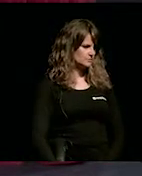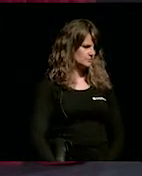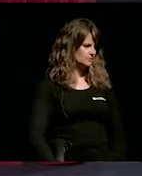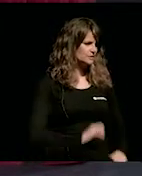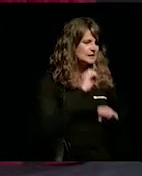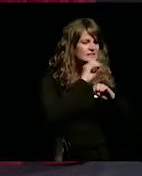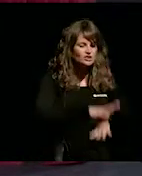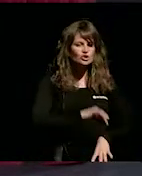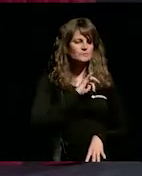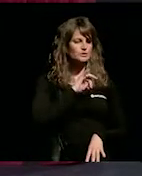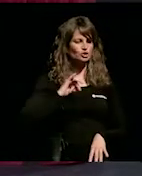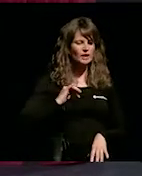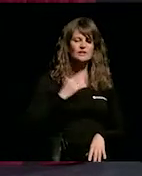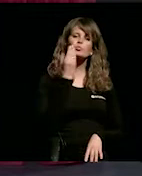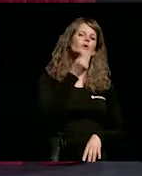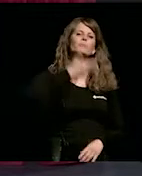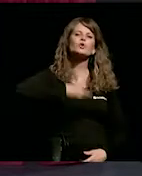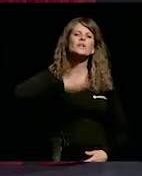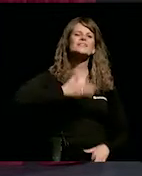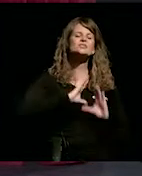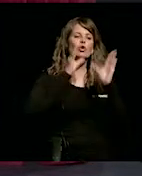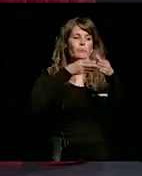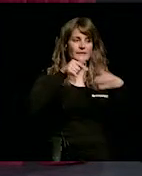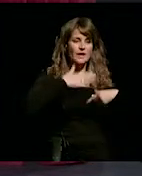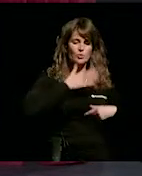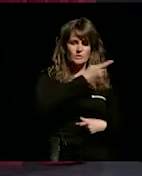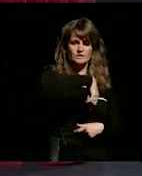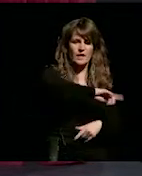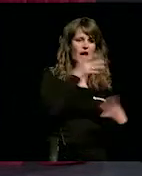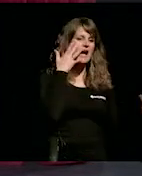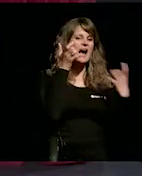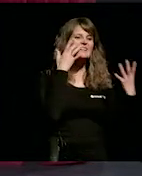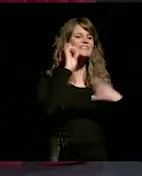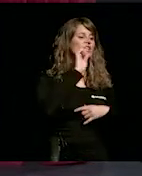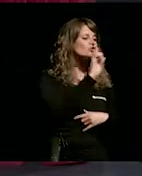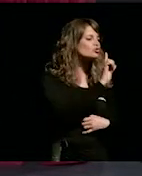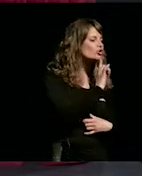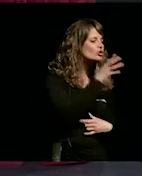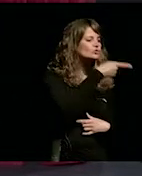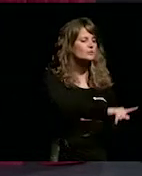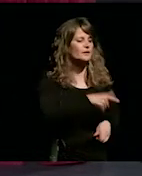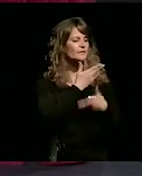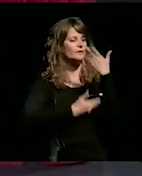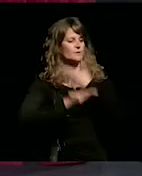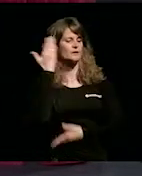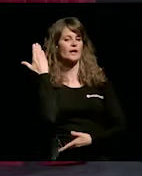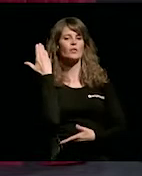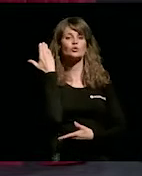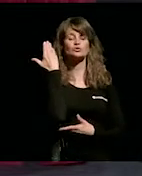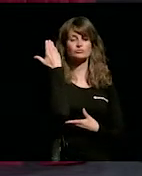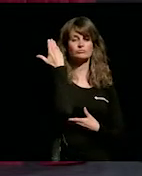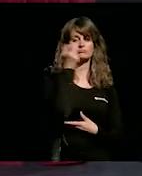Las historias personales son muy importantes en nuestra compañía. Los artistas sordos y discapacitados en el Reino Unido no vienen